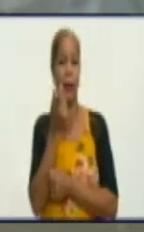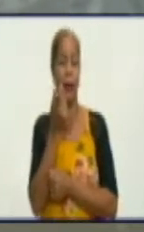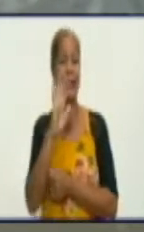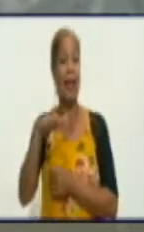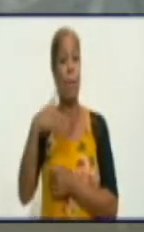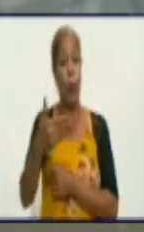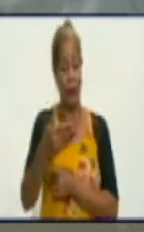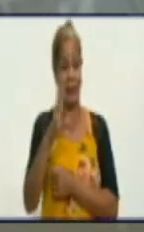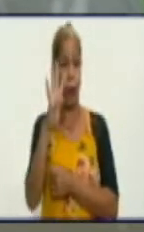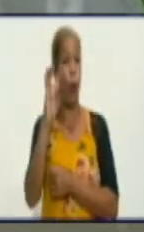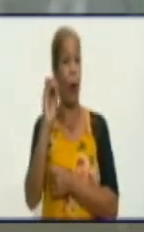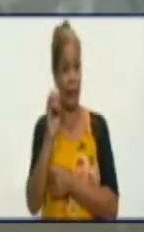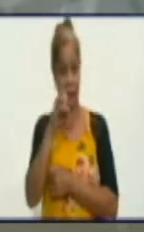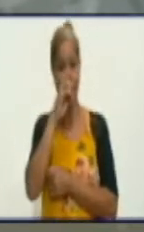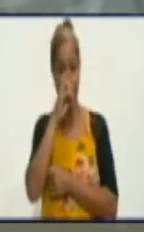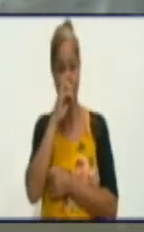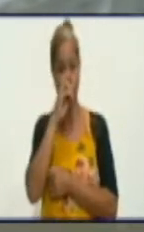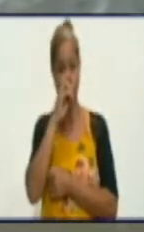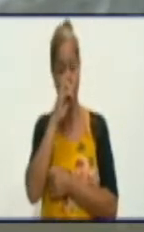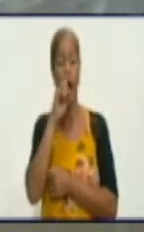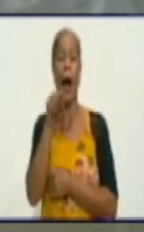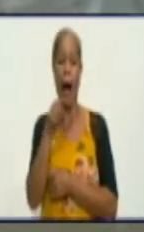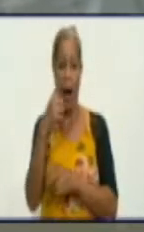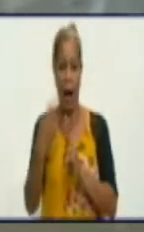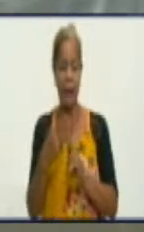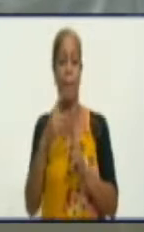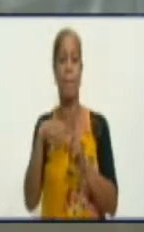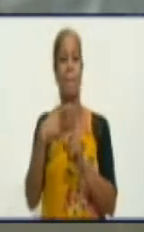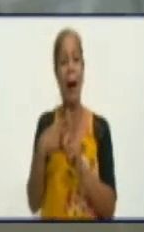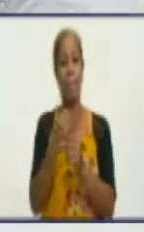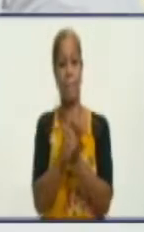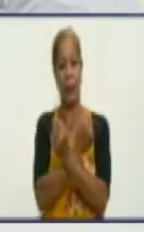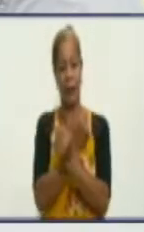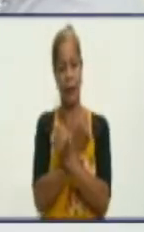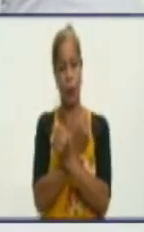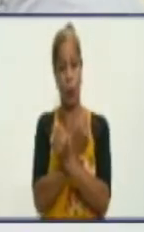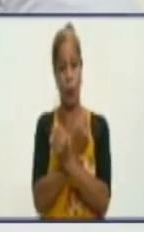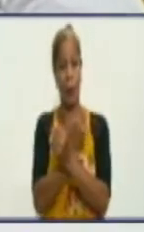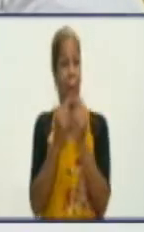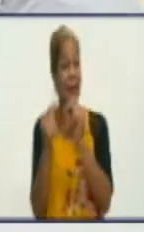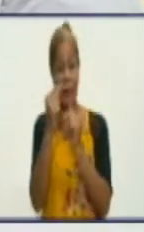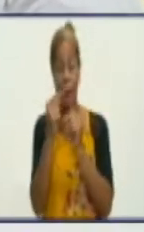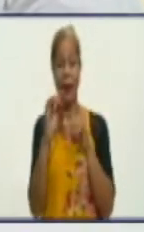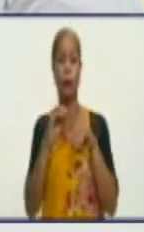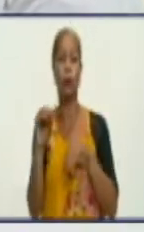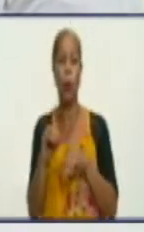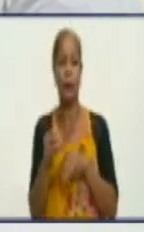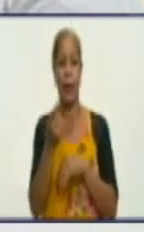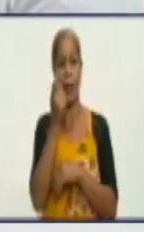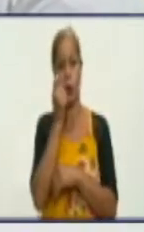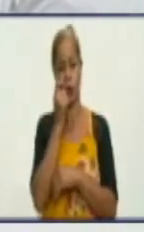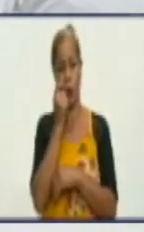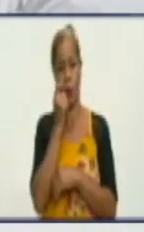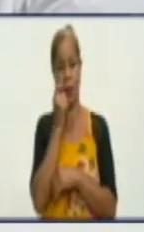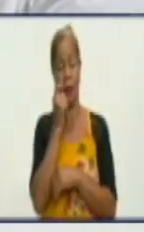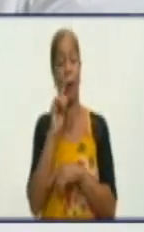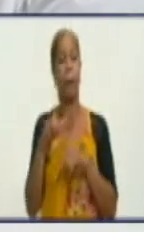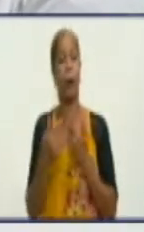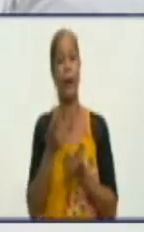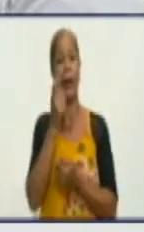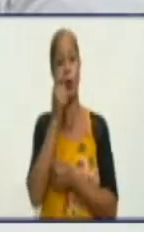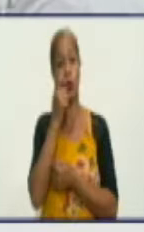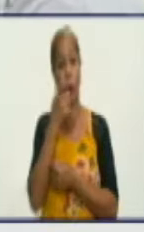porque están protegidas por los supuestos estrógenos, que son hormonas propias de ellas. ¿Qué pasa con los en caso de los hombres? Que los hombres por lo general tenemos un hábito